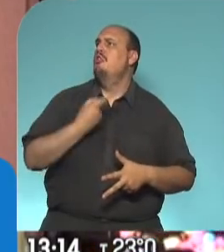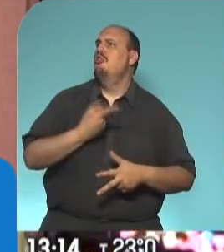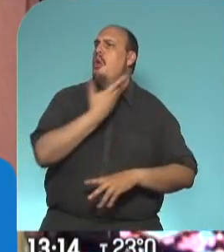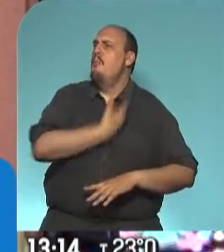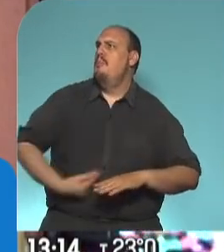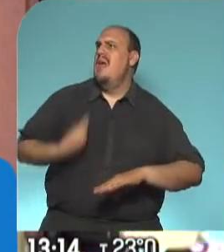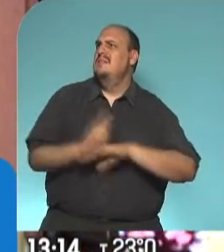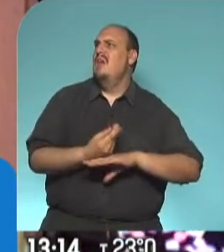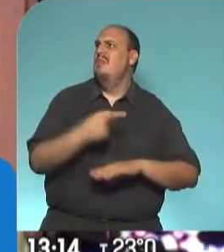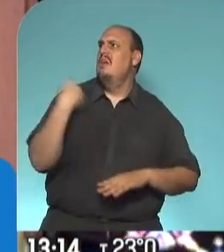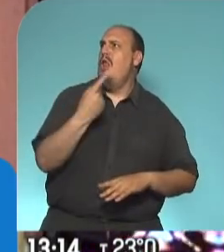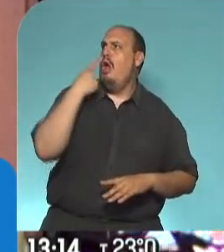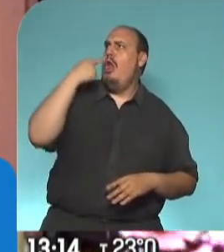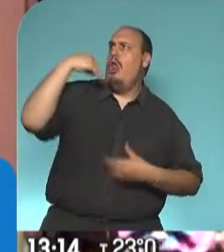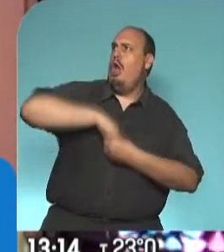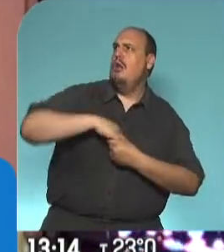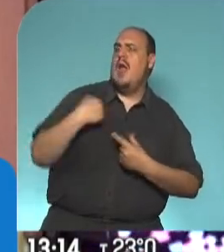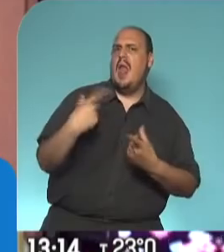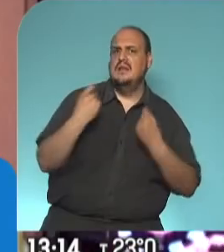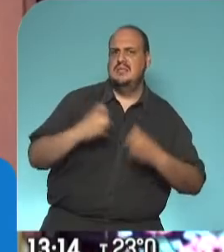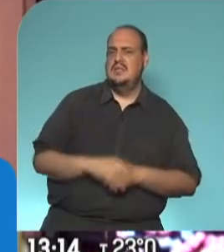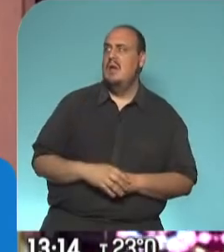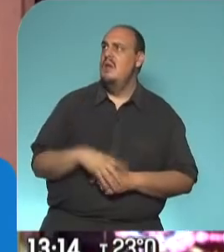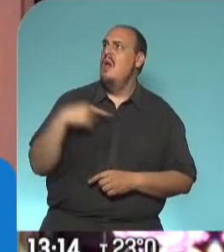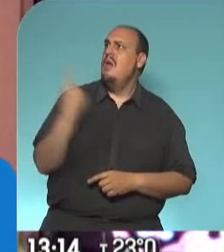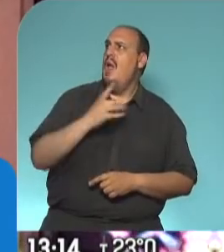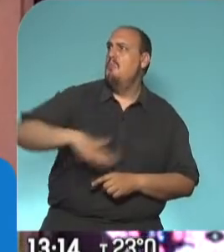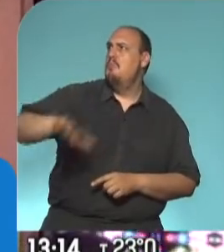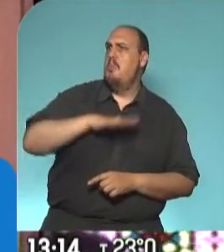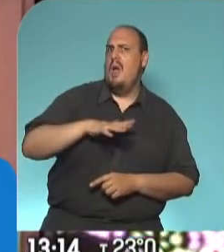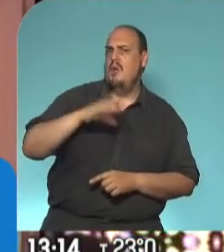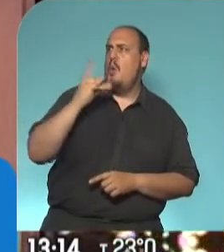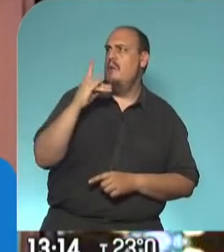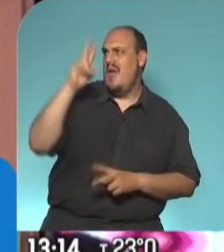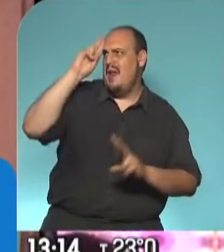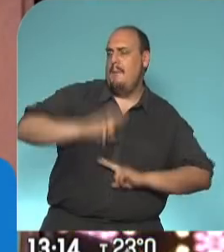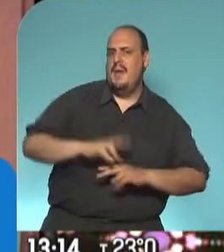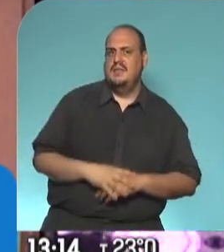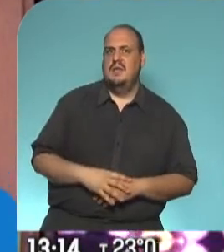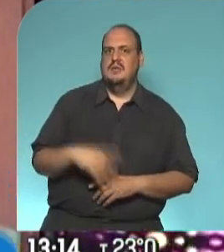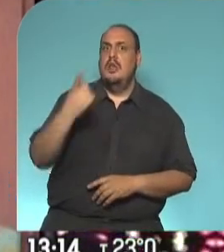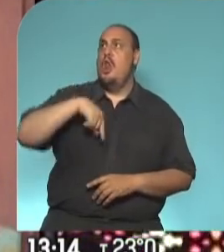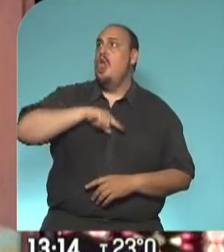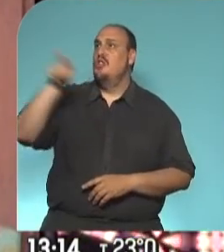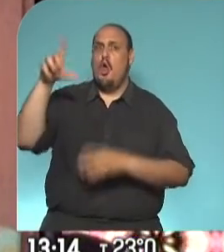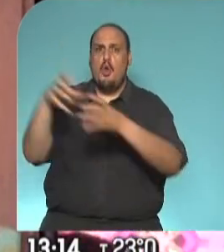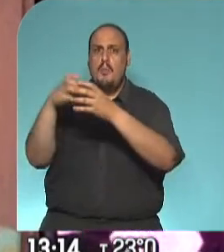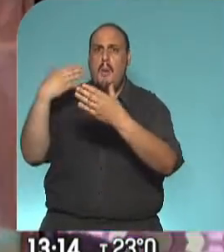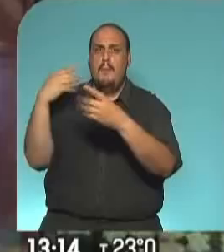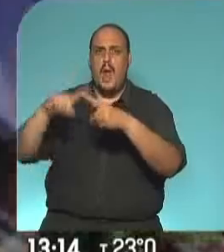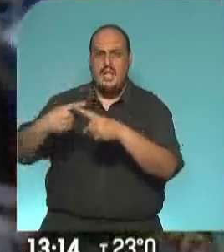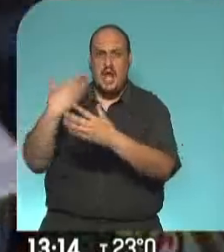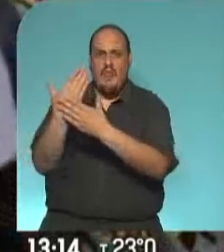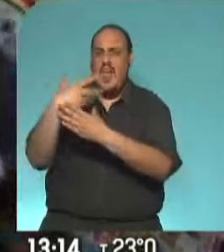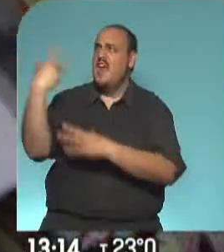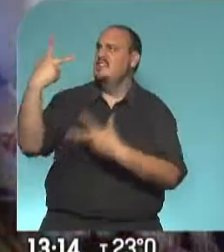conozca sus necesidades, que respete al pueblo boliviano. Le vamos a decir no a la derecha y le vamos